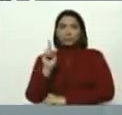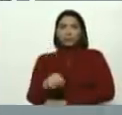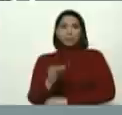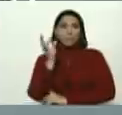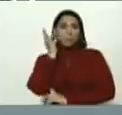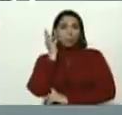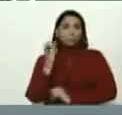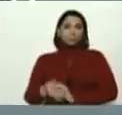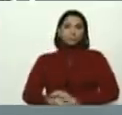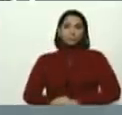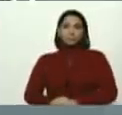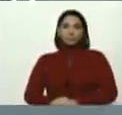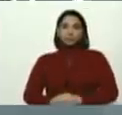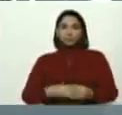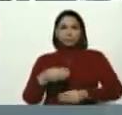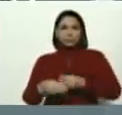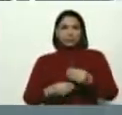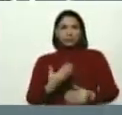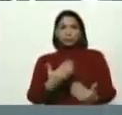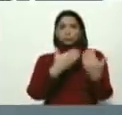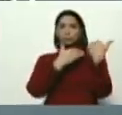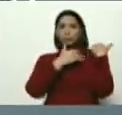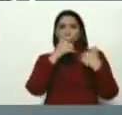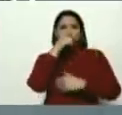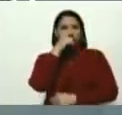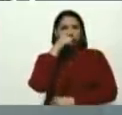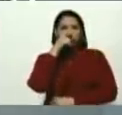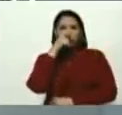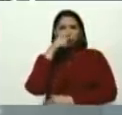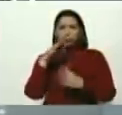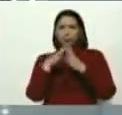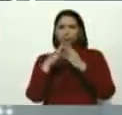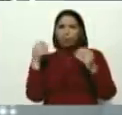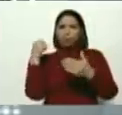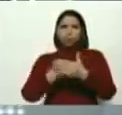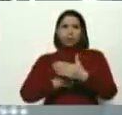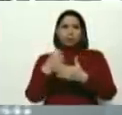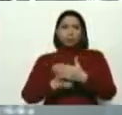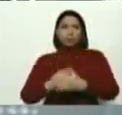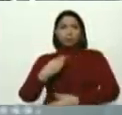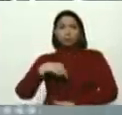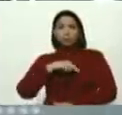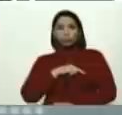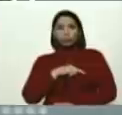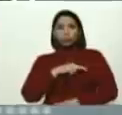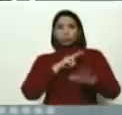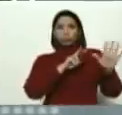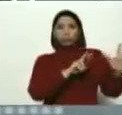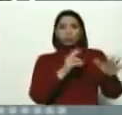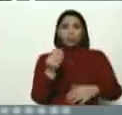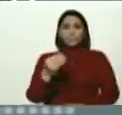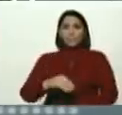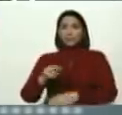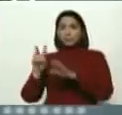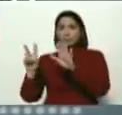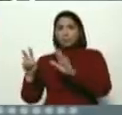mujeres que han ejercido la rectoría en toda esta batalla. Estamos en el 7+7 terminando